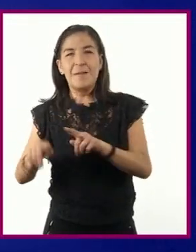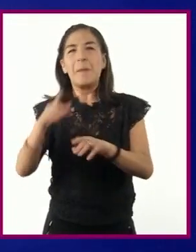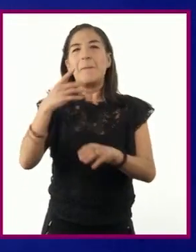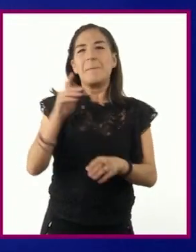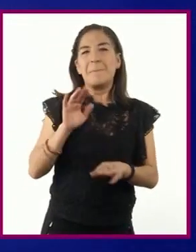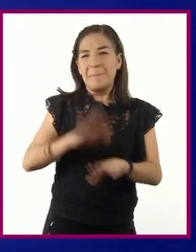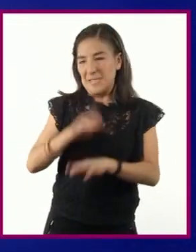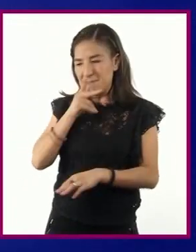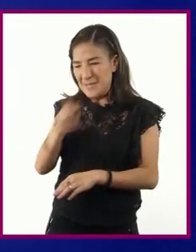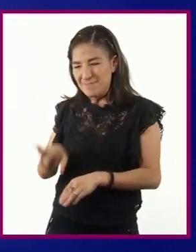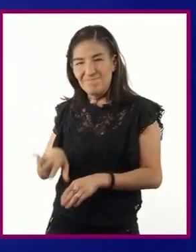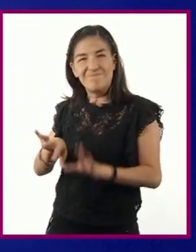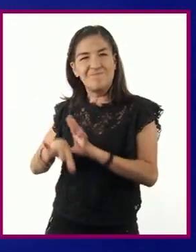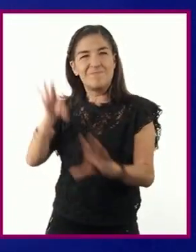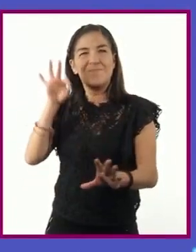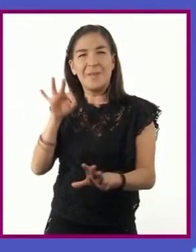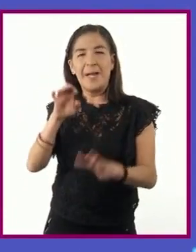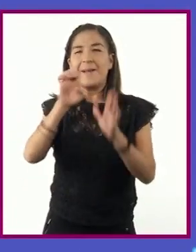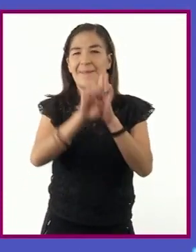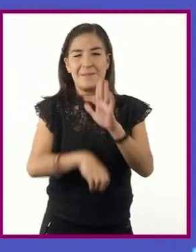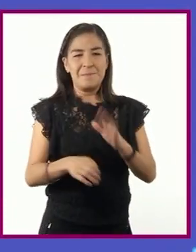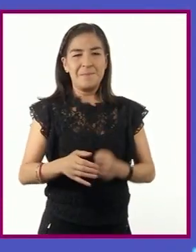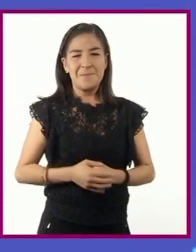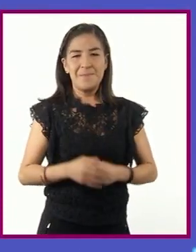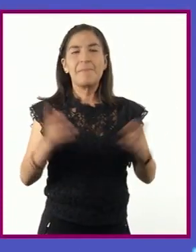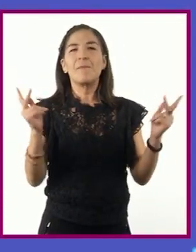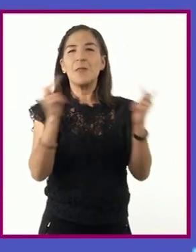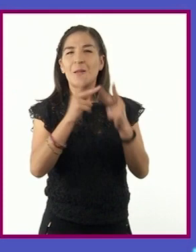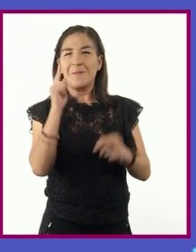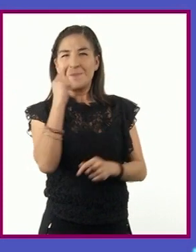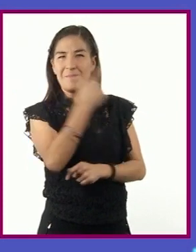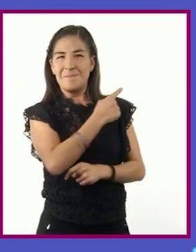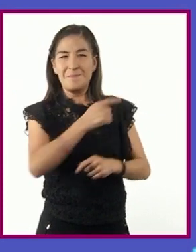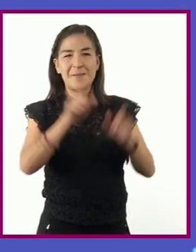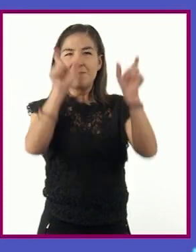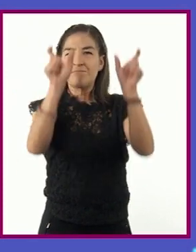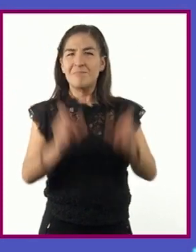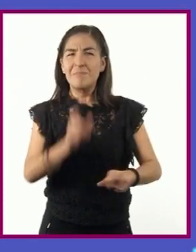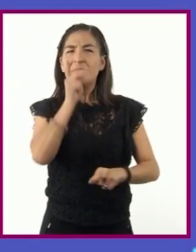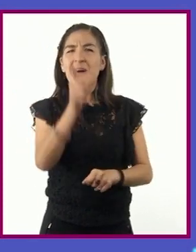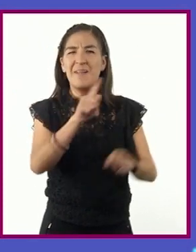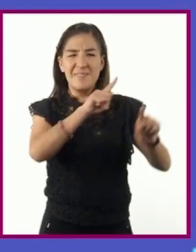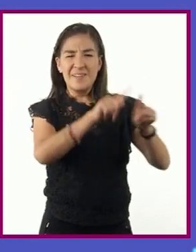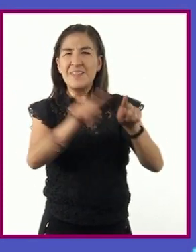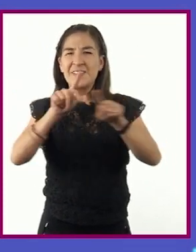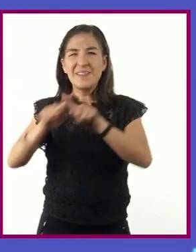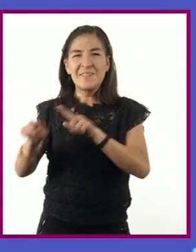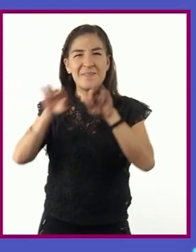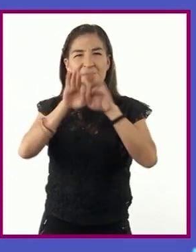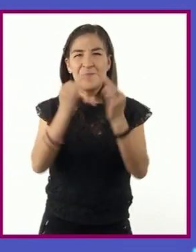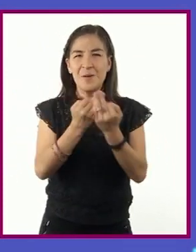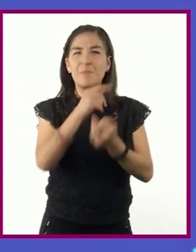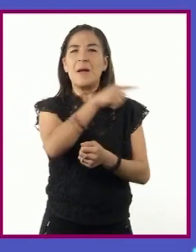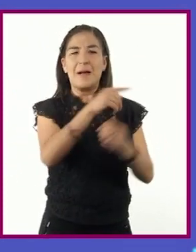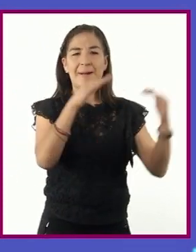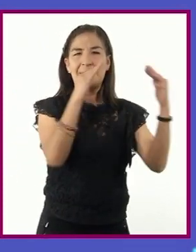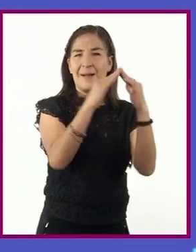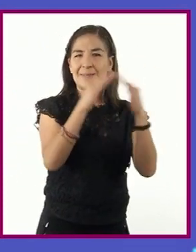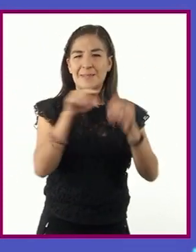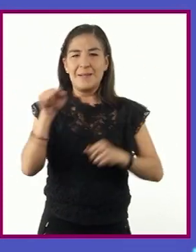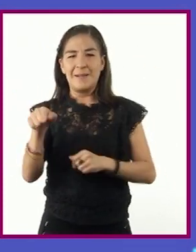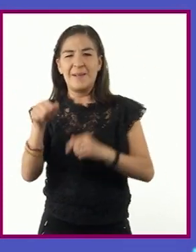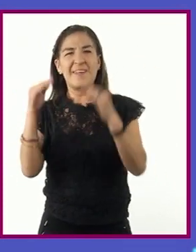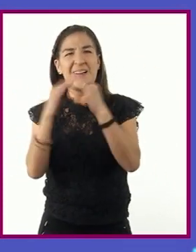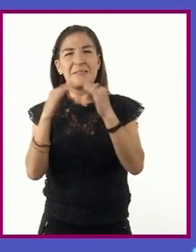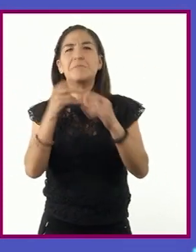rebuscadas. Por ejemplo, al comparar esta misma palabra en dos tipografías distintas, casa y